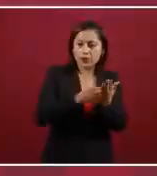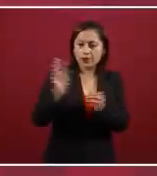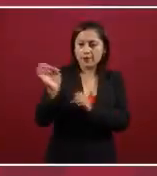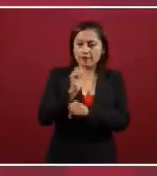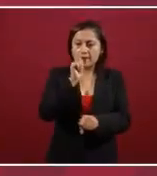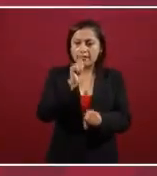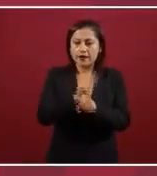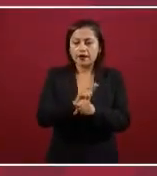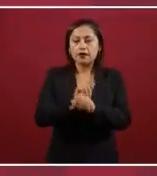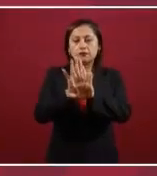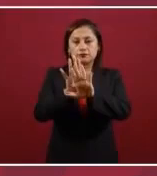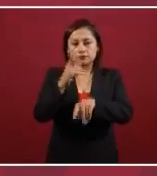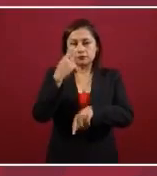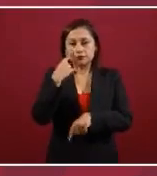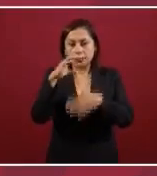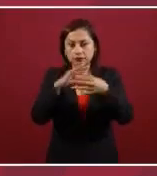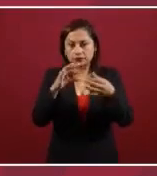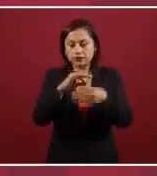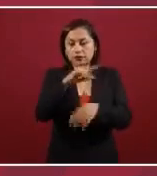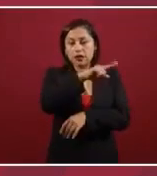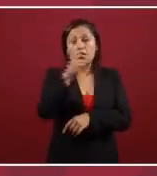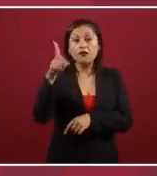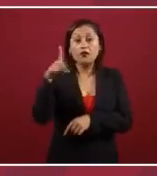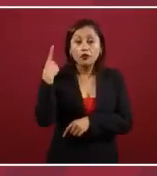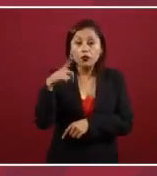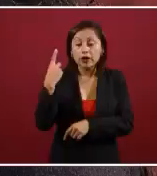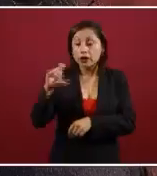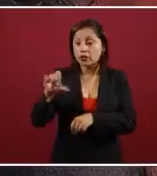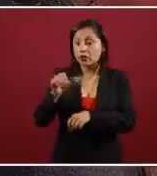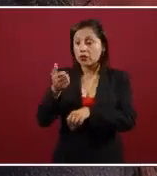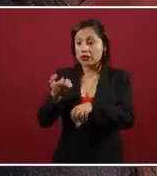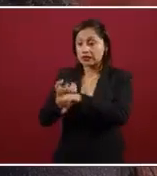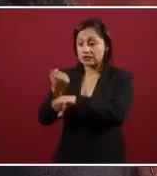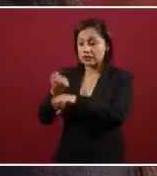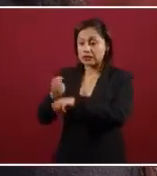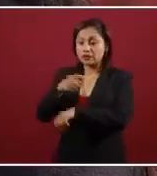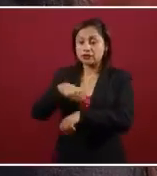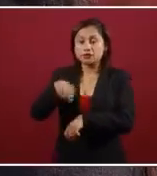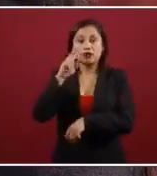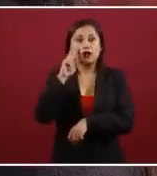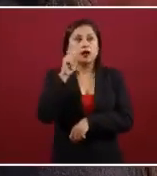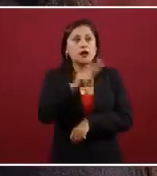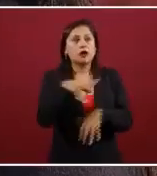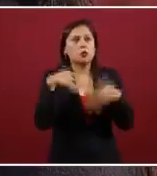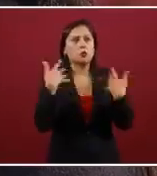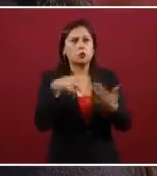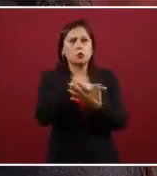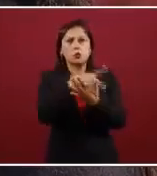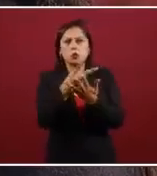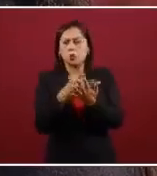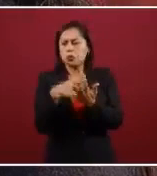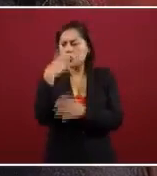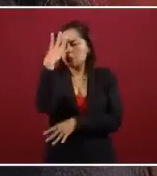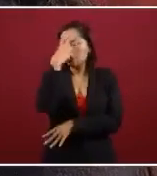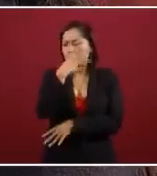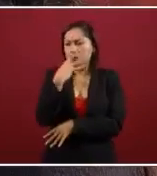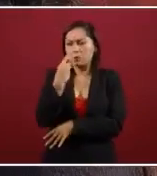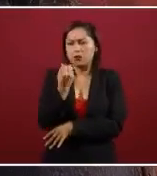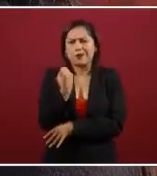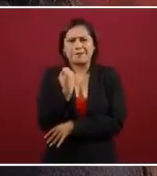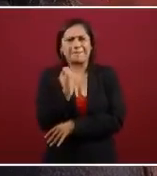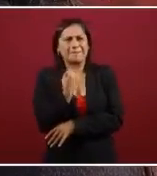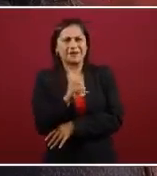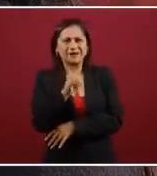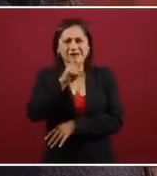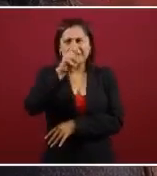Durango y en otros estados veían tan bello el programa que decían, no, no va a pasar, no va a ocurrir. Imagínense que le estemos diciendo